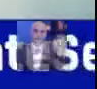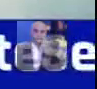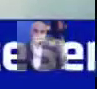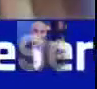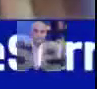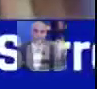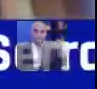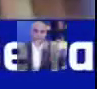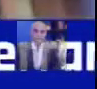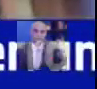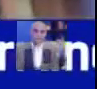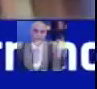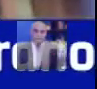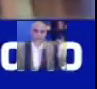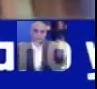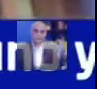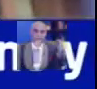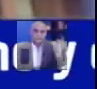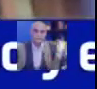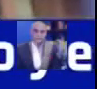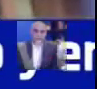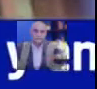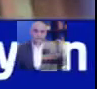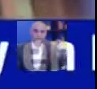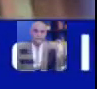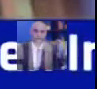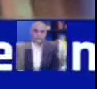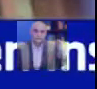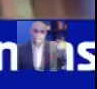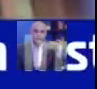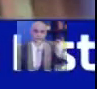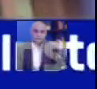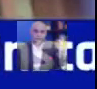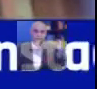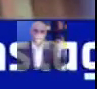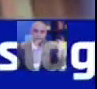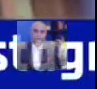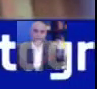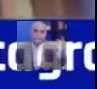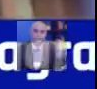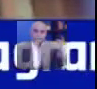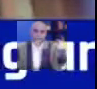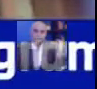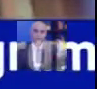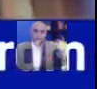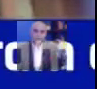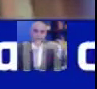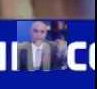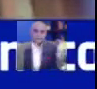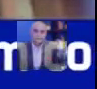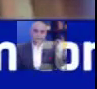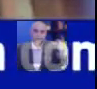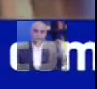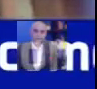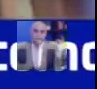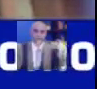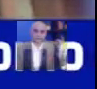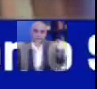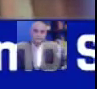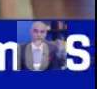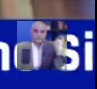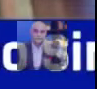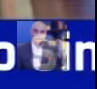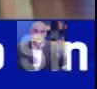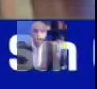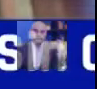estas acciones legales, litigios e intentonas de impugnar las reformas